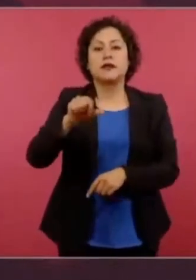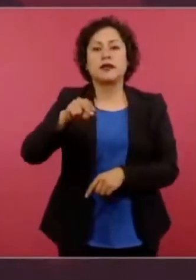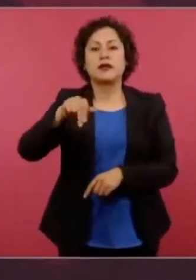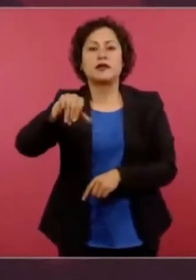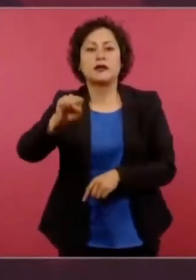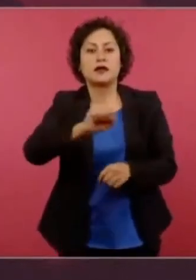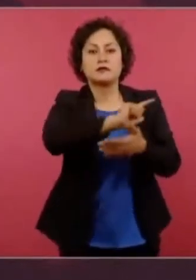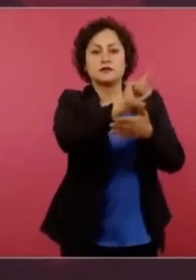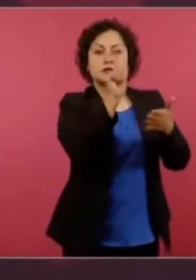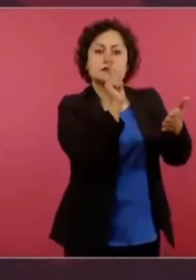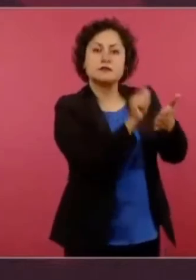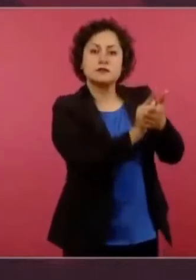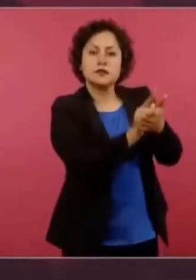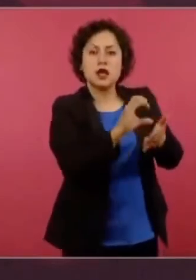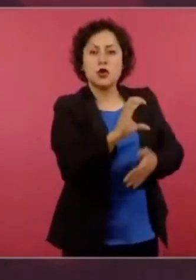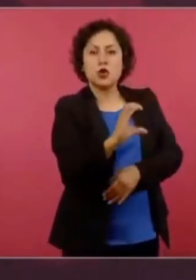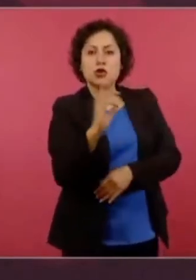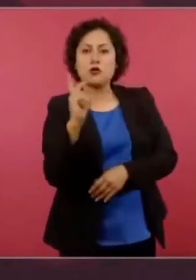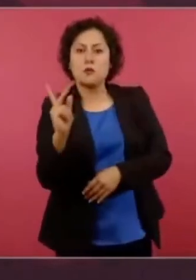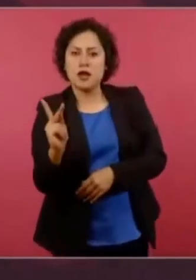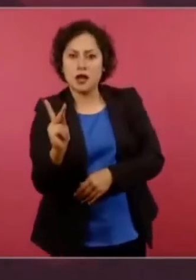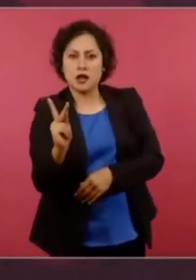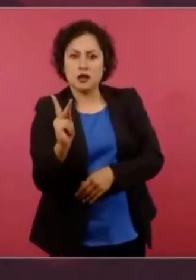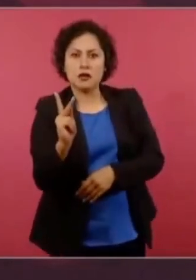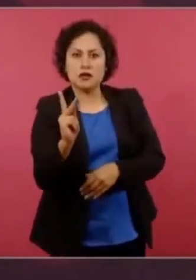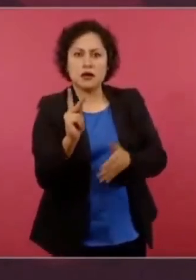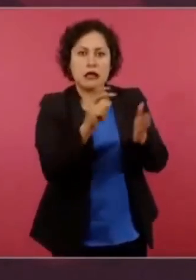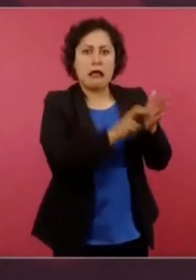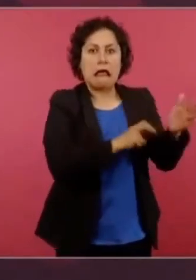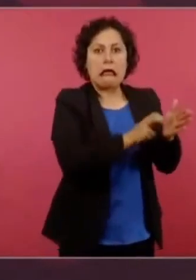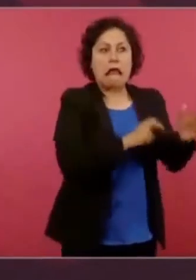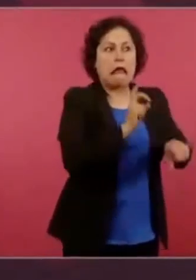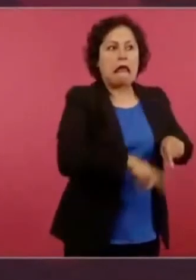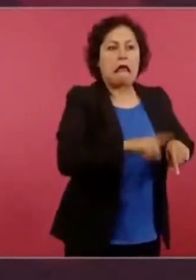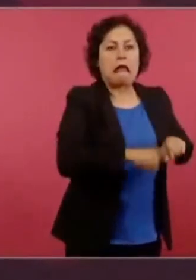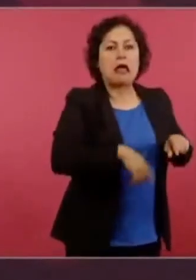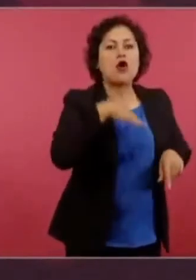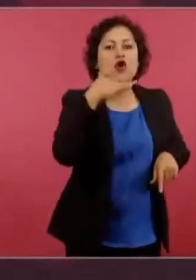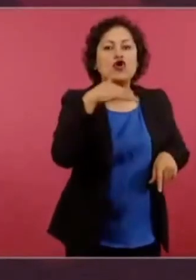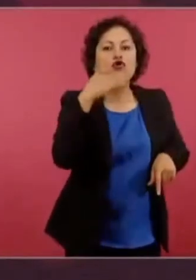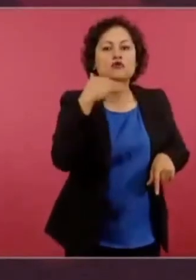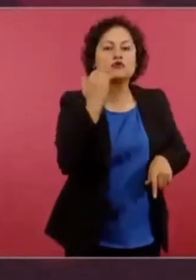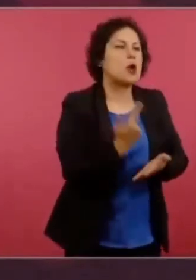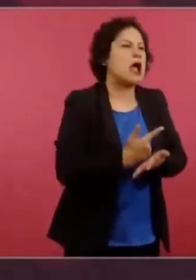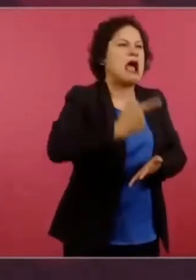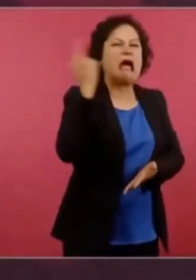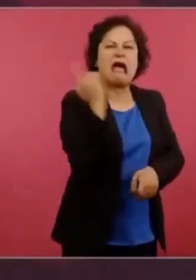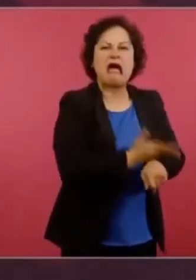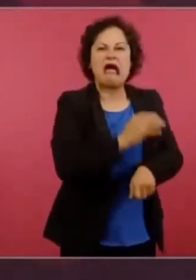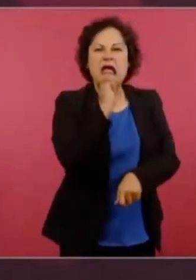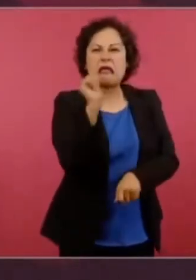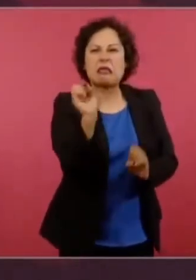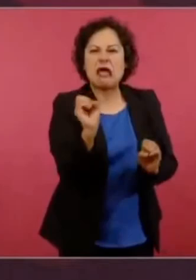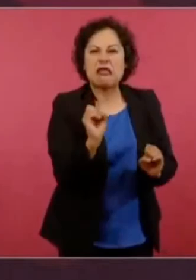para que no se considerara delito grave la corrupción.